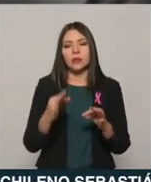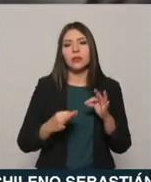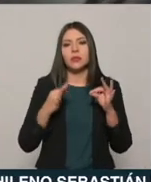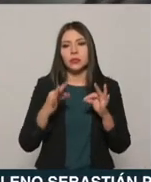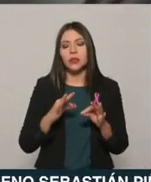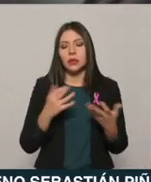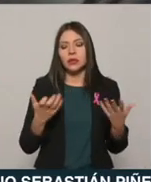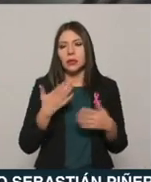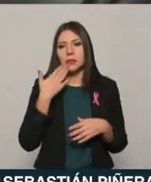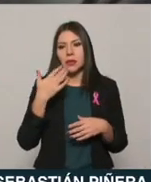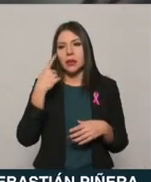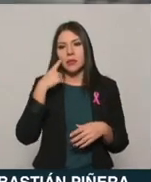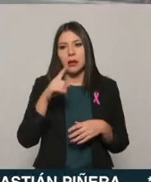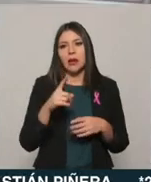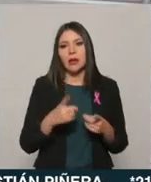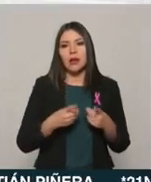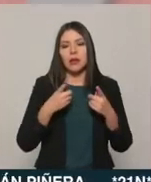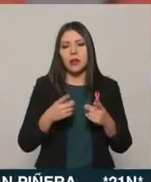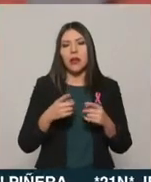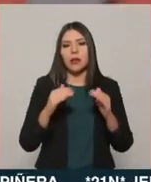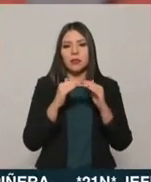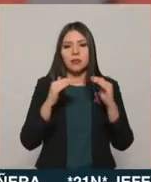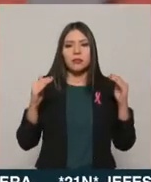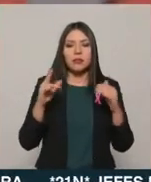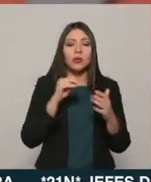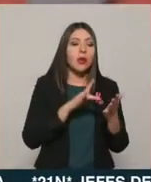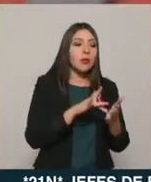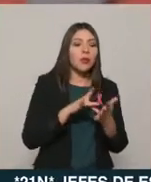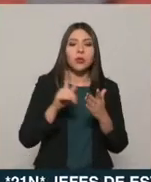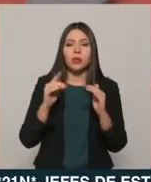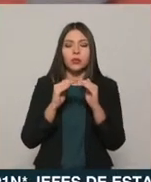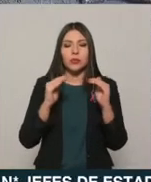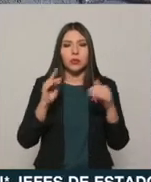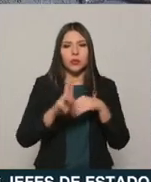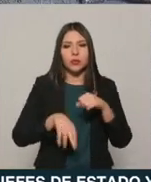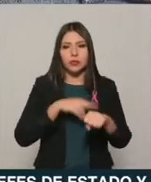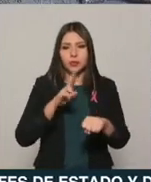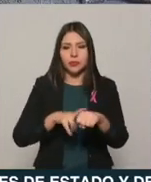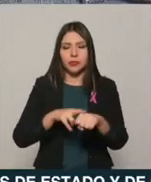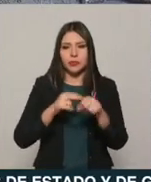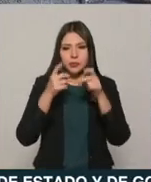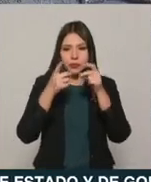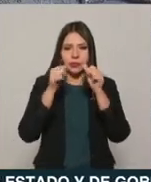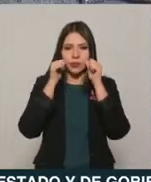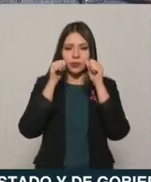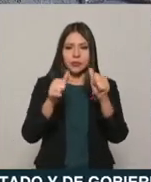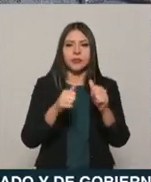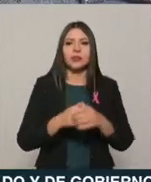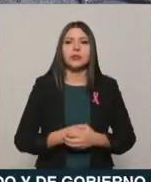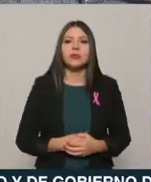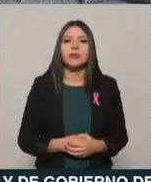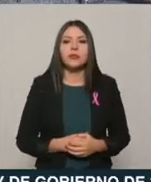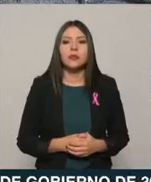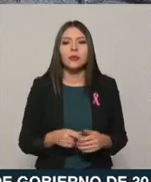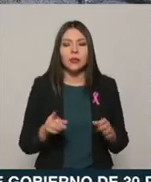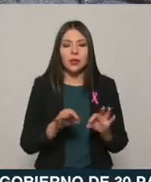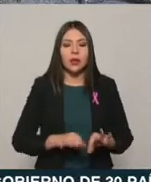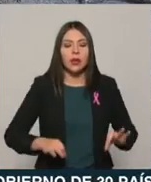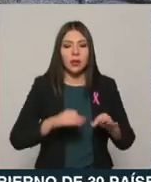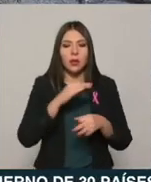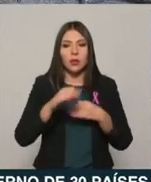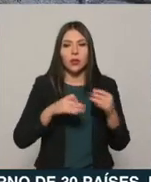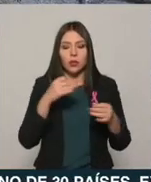adecuadamente con objetividad e imparcialidad. Y muy importante también para saber que bueno, pues los jueces que participan en estos procesos judiciales cuentan con